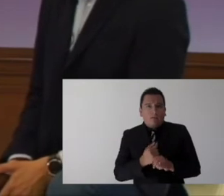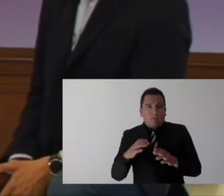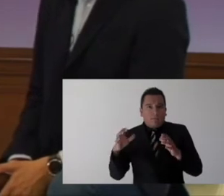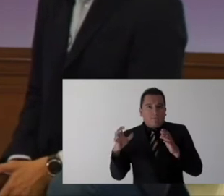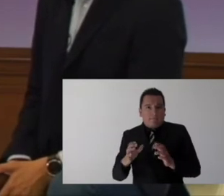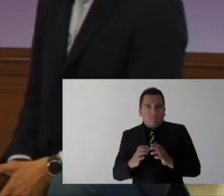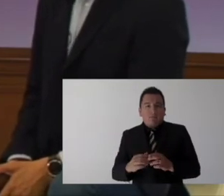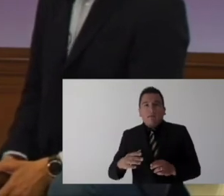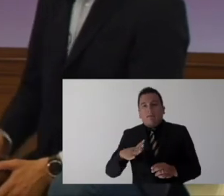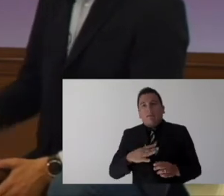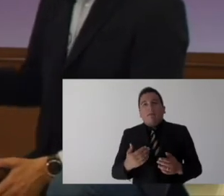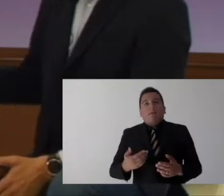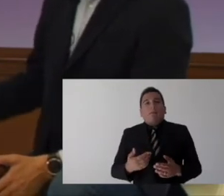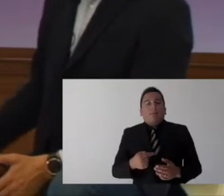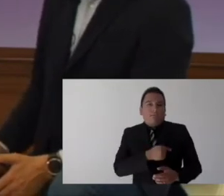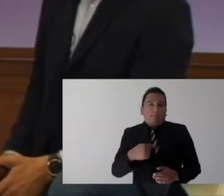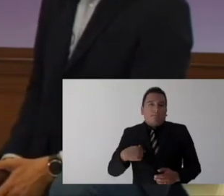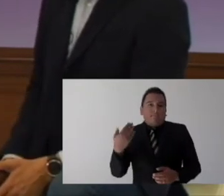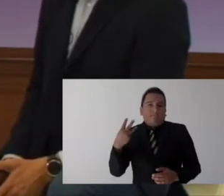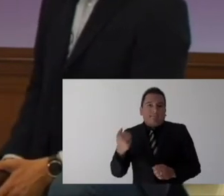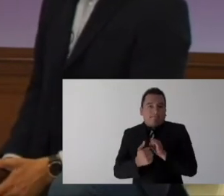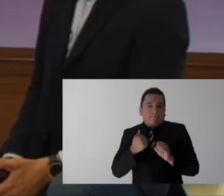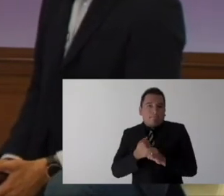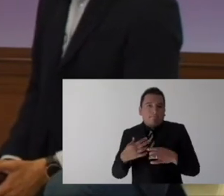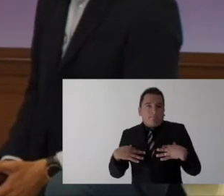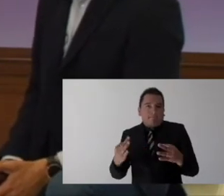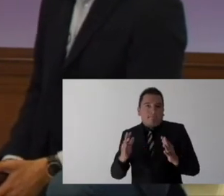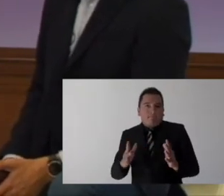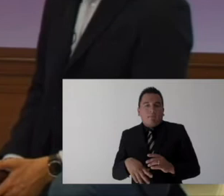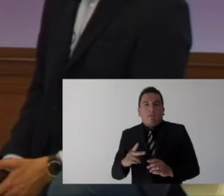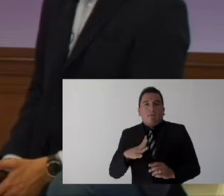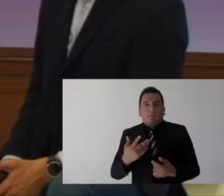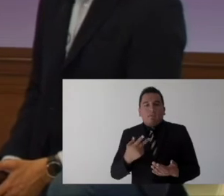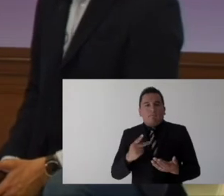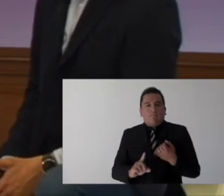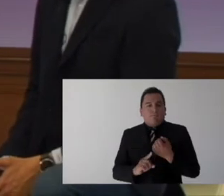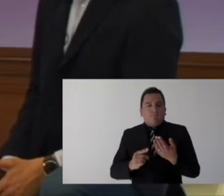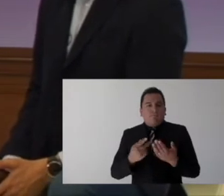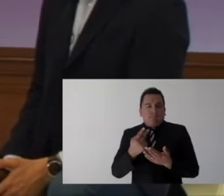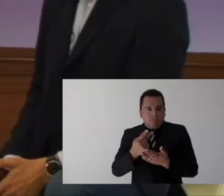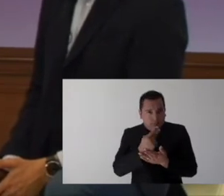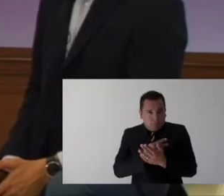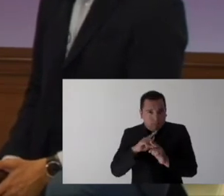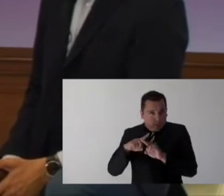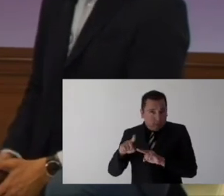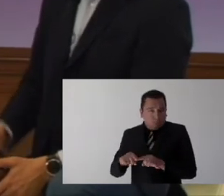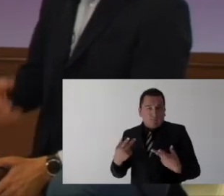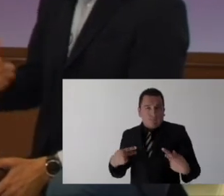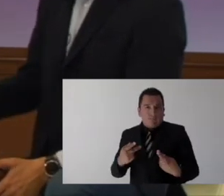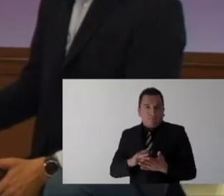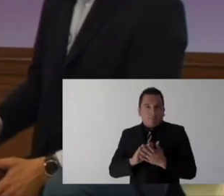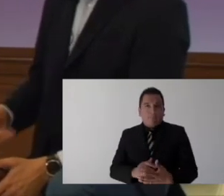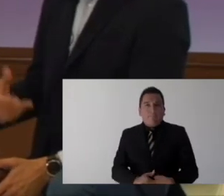esta institución, pues hemos tenido distintos programas de educación cívica y de participación ciudadana, con